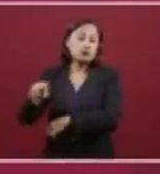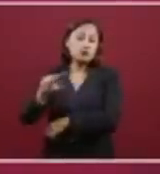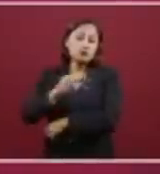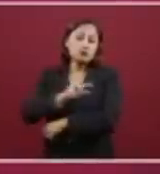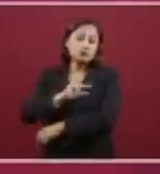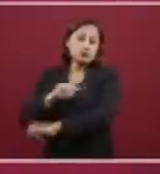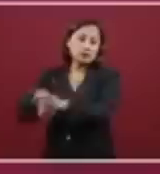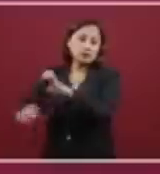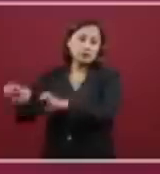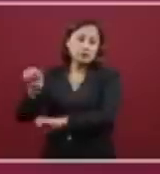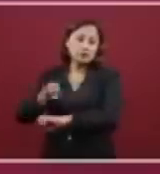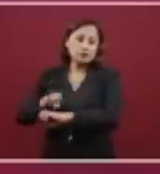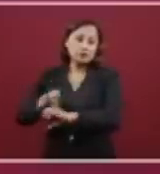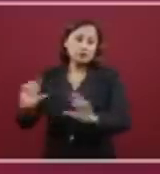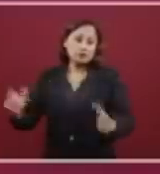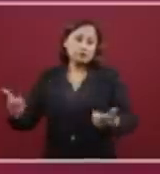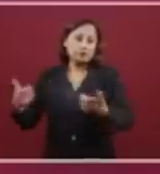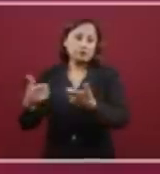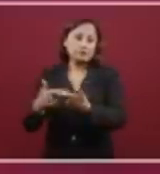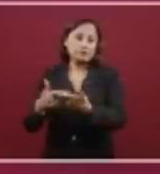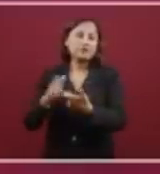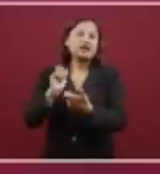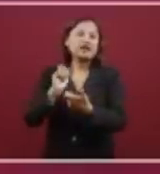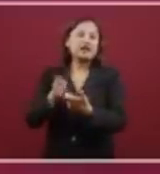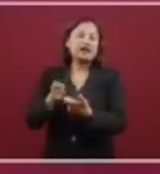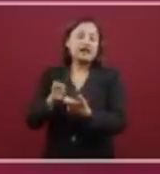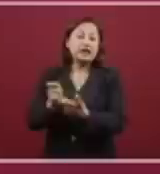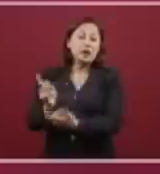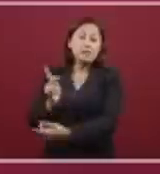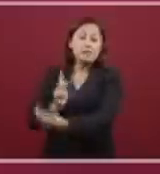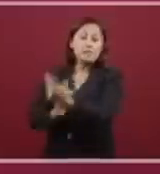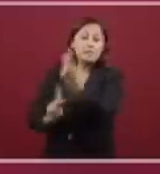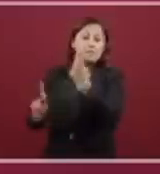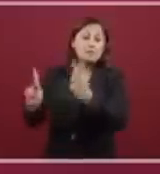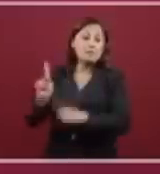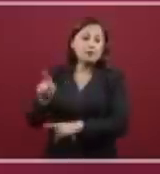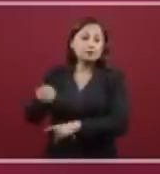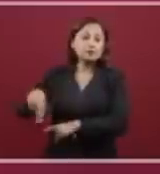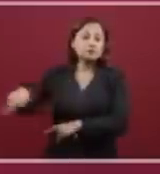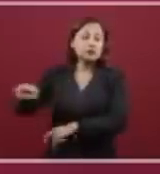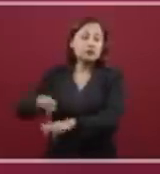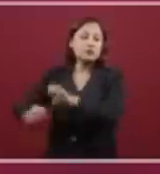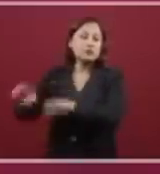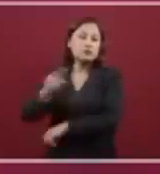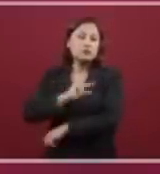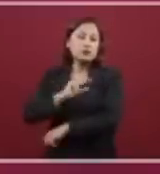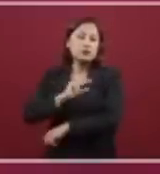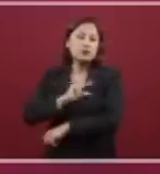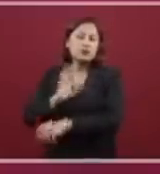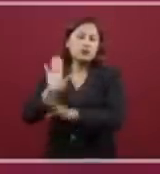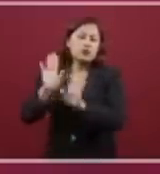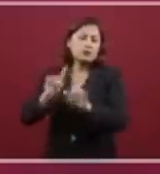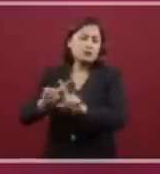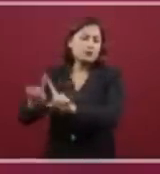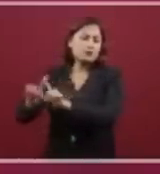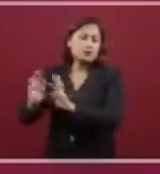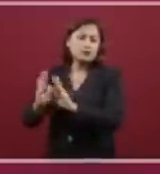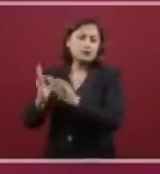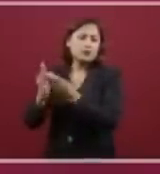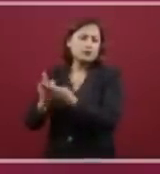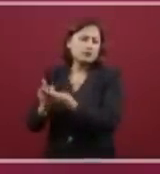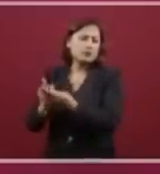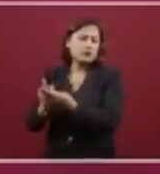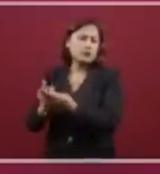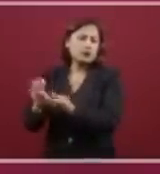era deuda del estado en un préstamo que los privados a través de cualquier mecanismo y cualquier instrumento